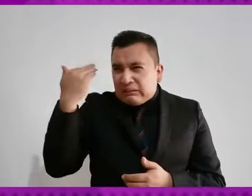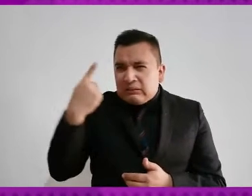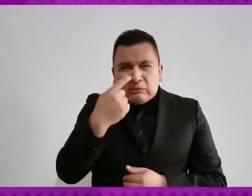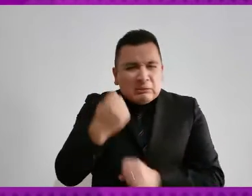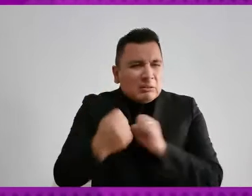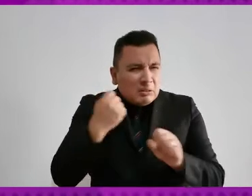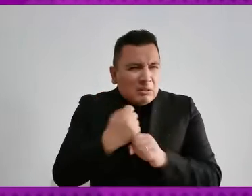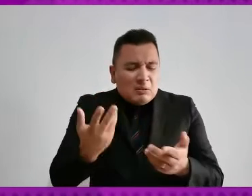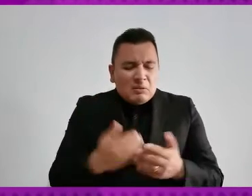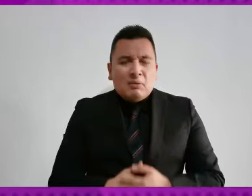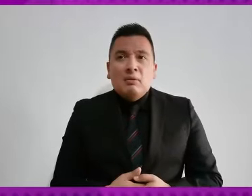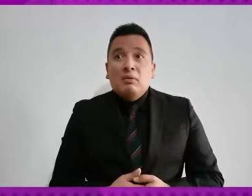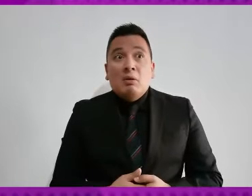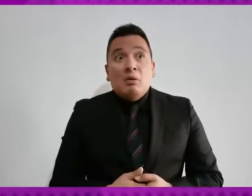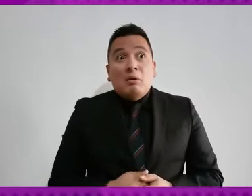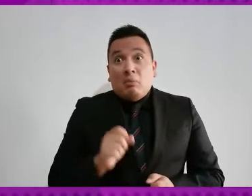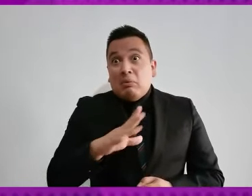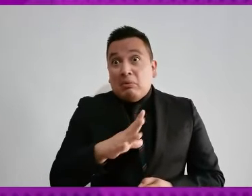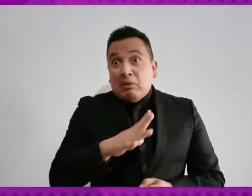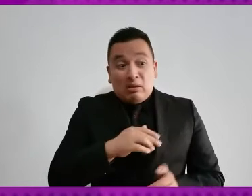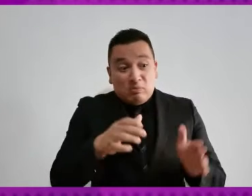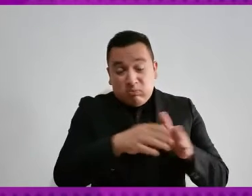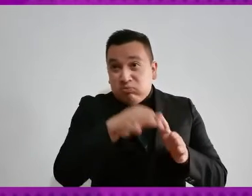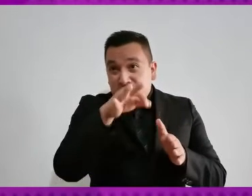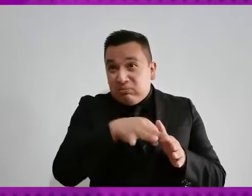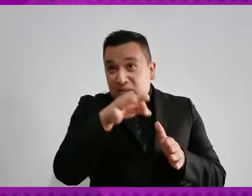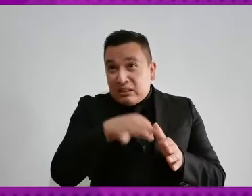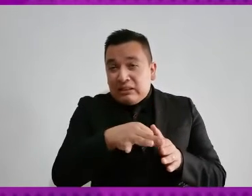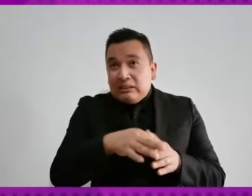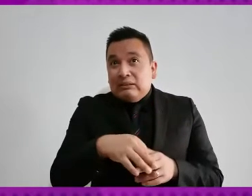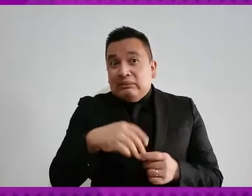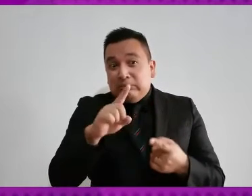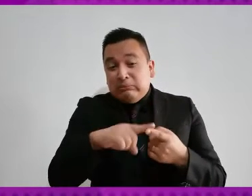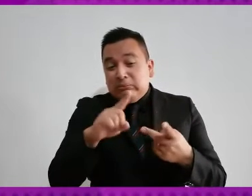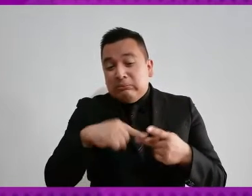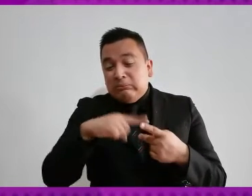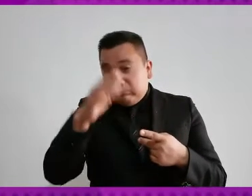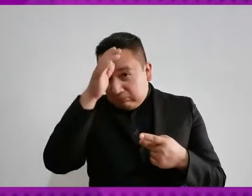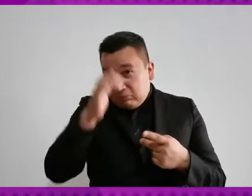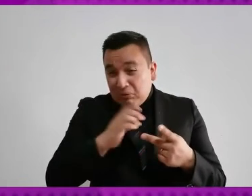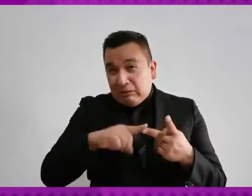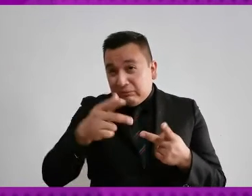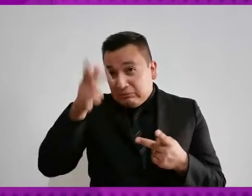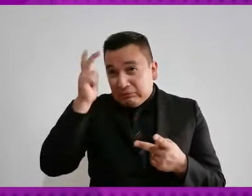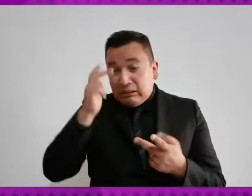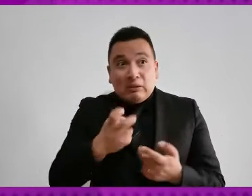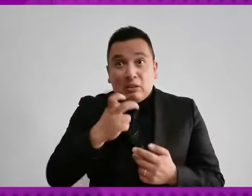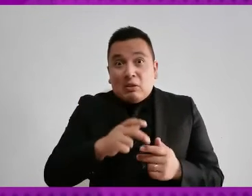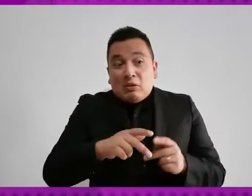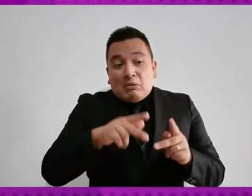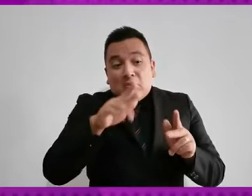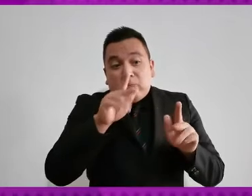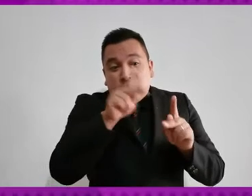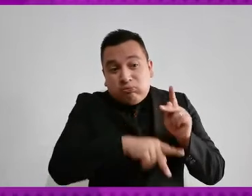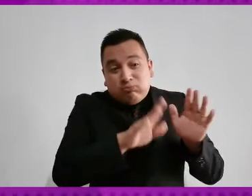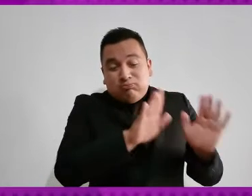pasado, cuando ya se determinaba, teníamos también dos elecciones locales, Hidalgo y Coahuila, que se pospusieron